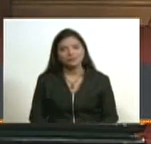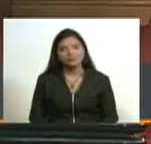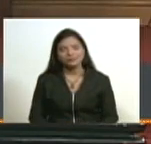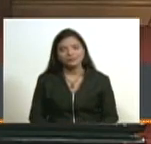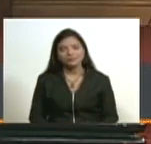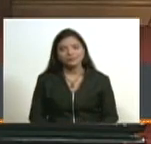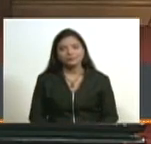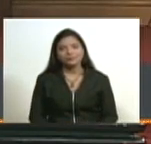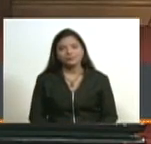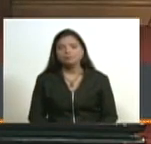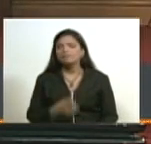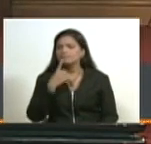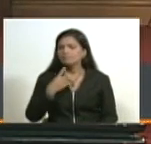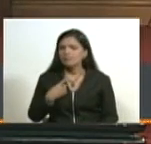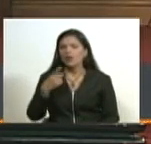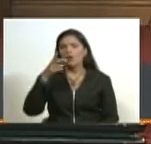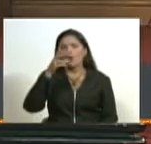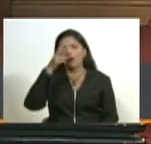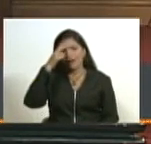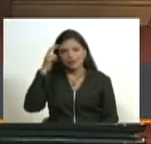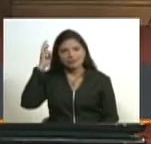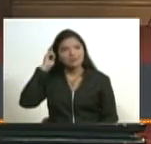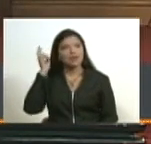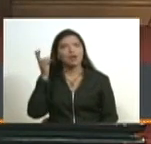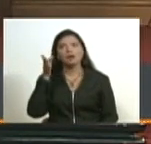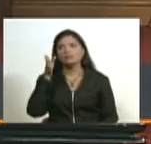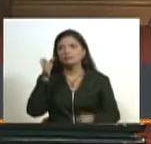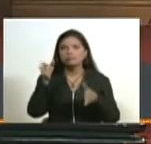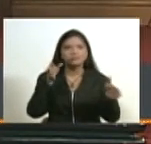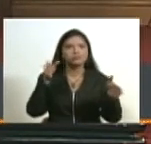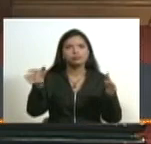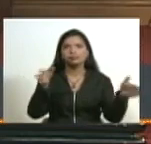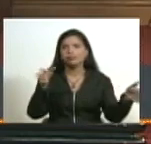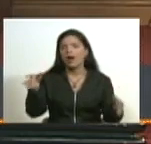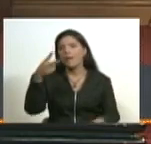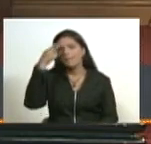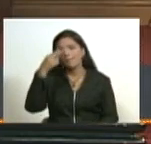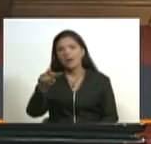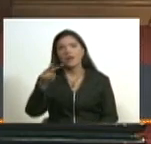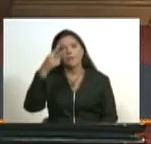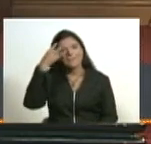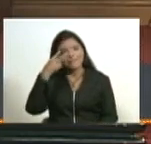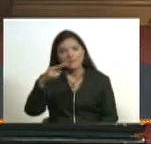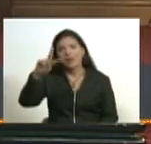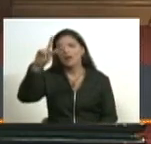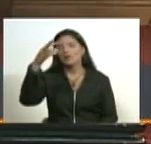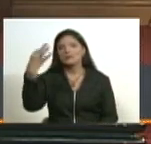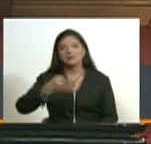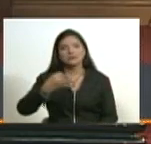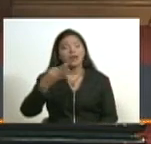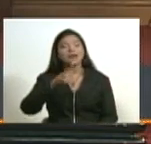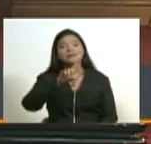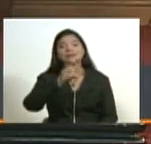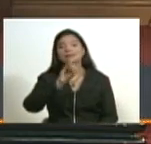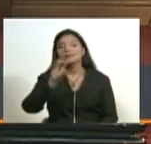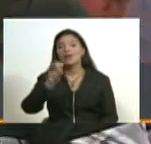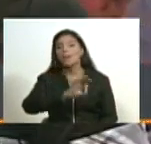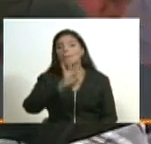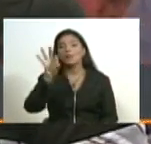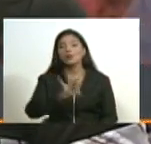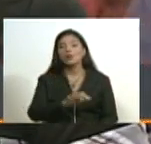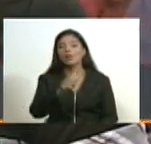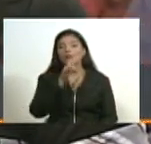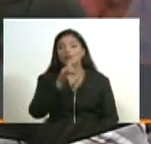Me decía la canciller que por todos lados, por donde pasó en México, México donde el 100% de la información